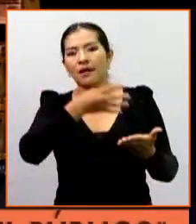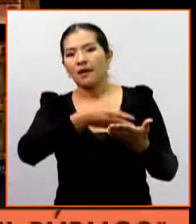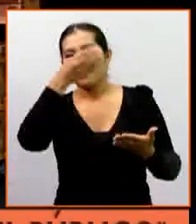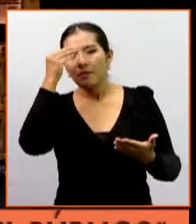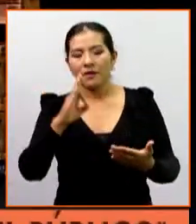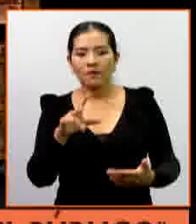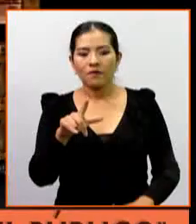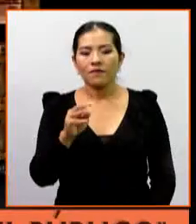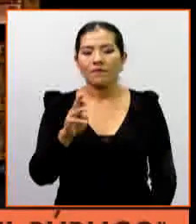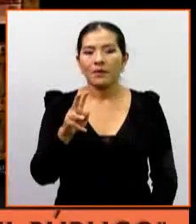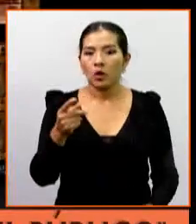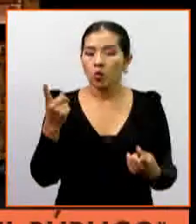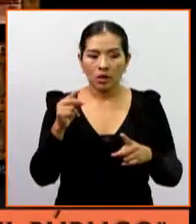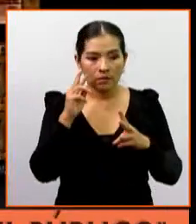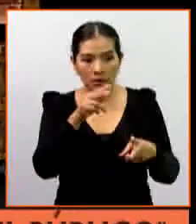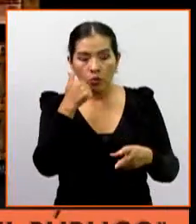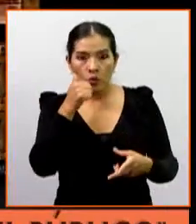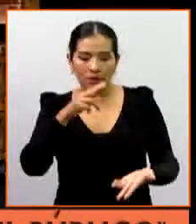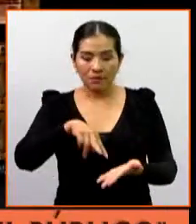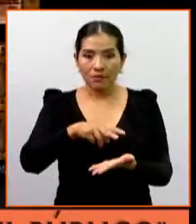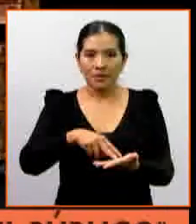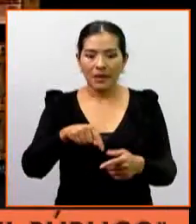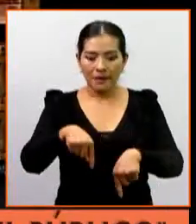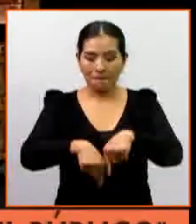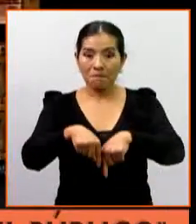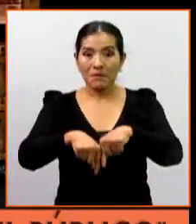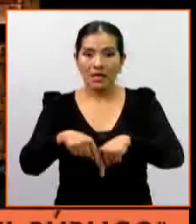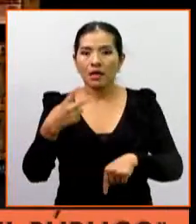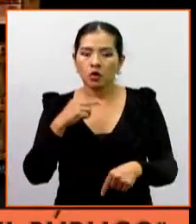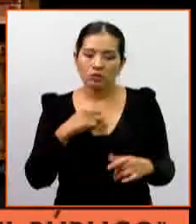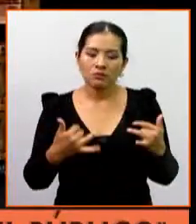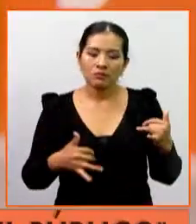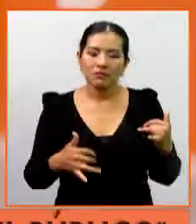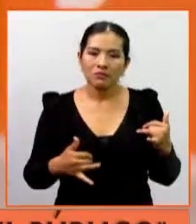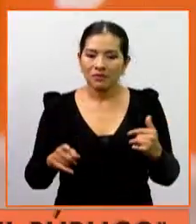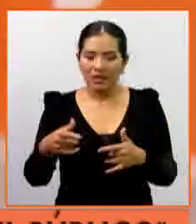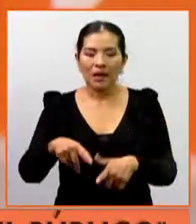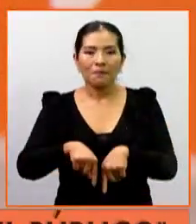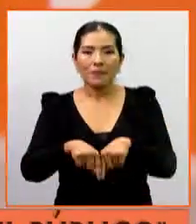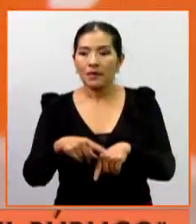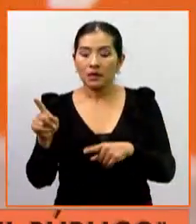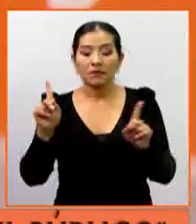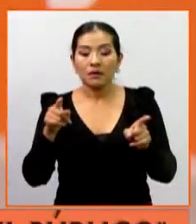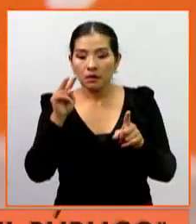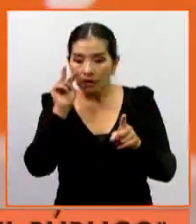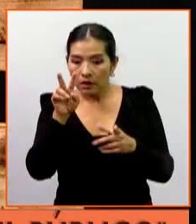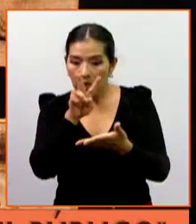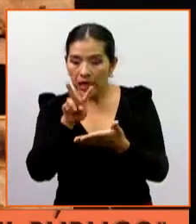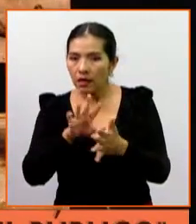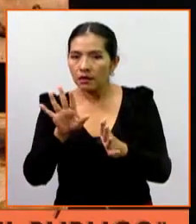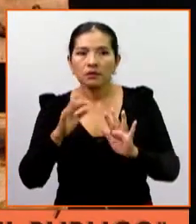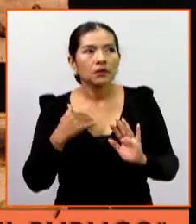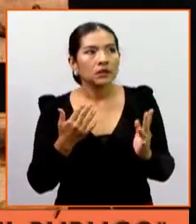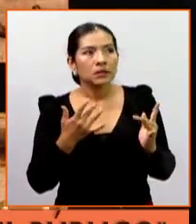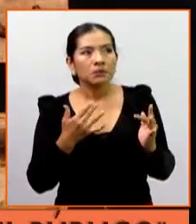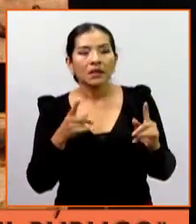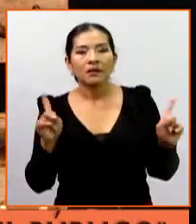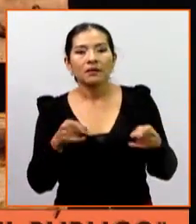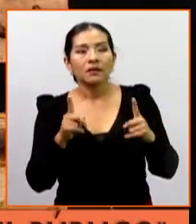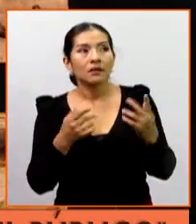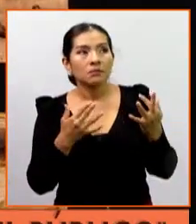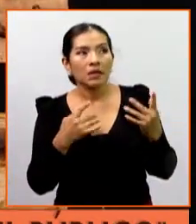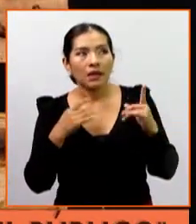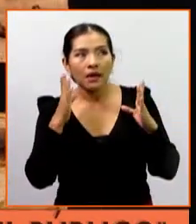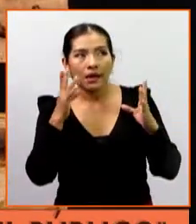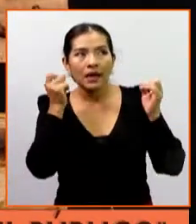Ellos, cuando la bailadora está haciendo ahí algo de pies, nosotros estamos acompañando ahí. Ellos no están contando la partitura, están esperando que el director les marque y ellos ya